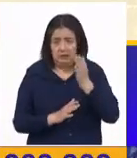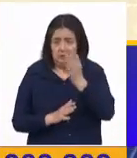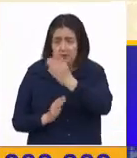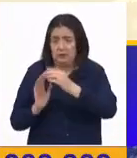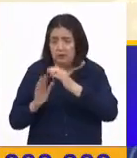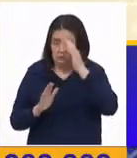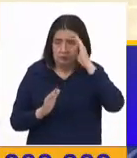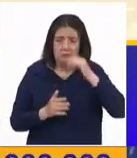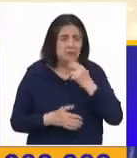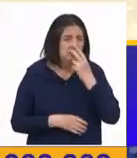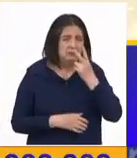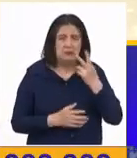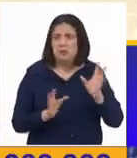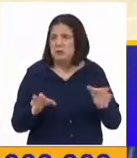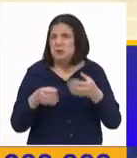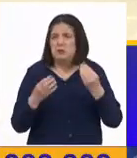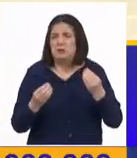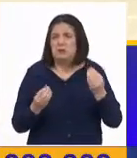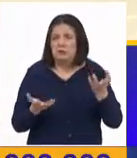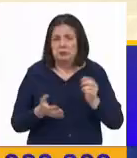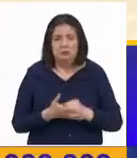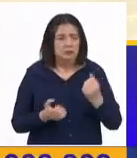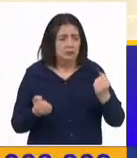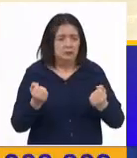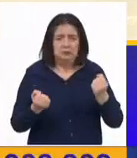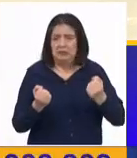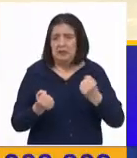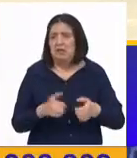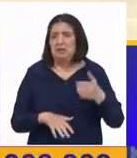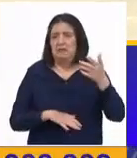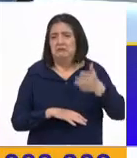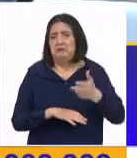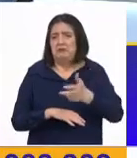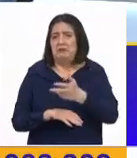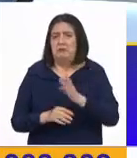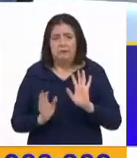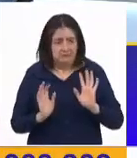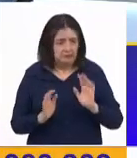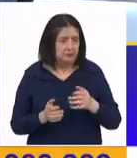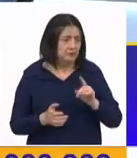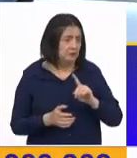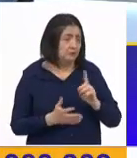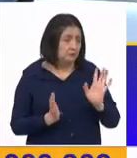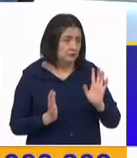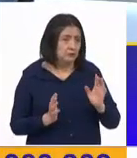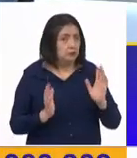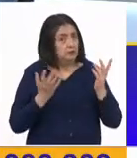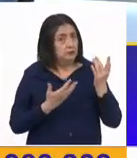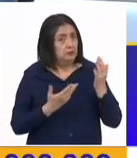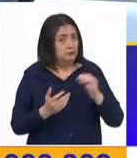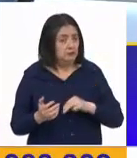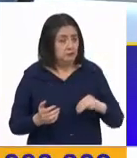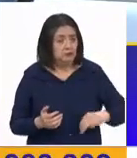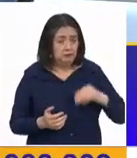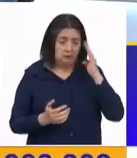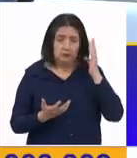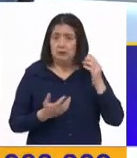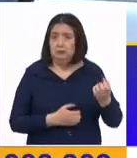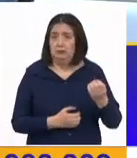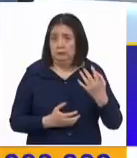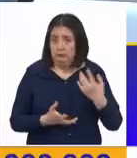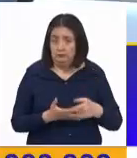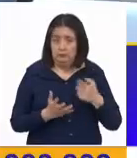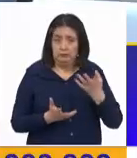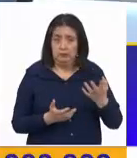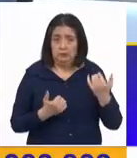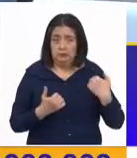para ver el estado de los patrulleros abandonados, Leonardo, en cada una de ellas. Y esperamos que desde el Ministerio del Interior se pronuncie, porque esto